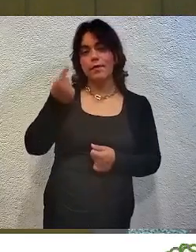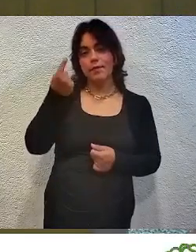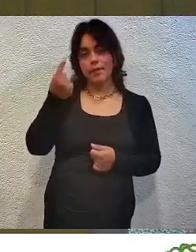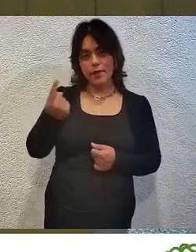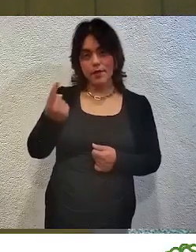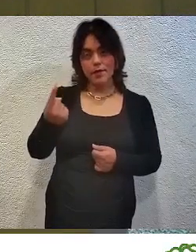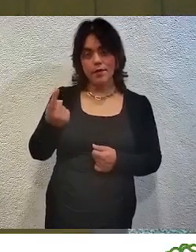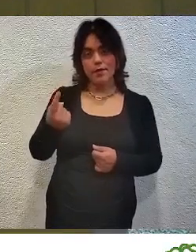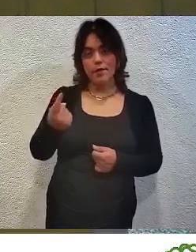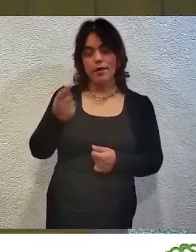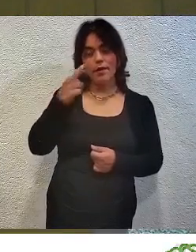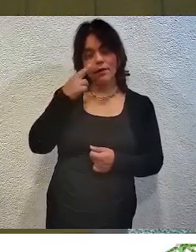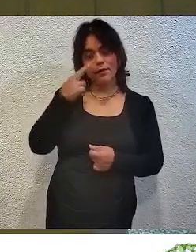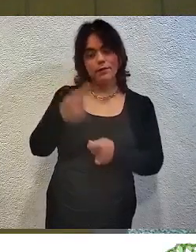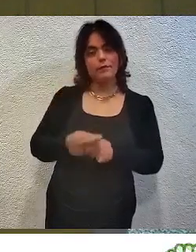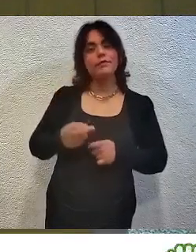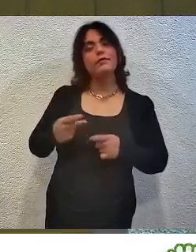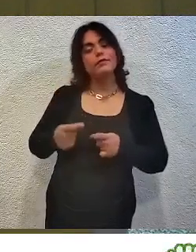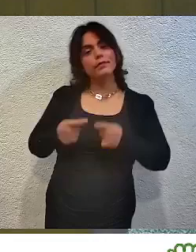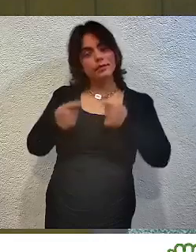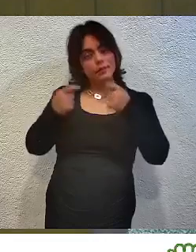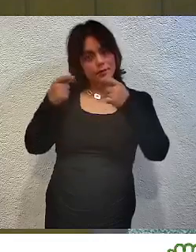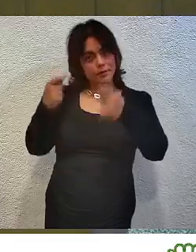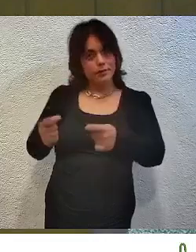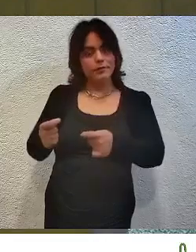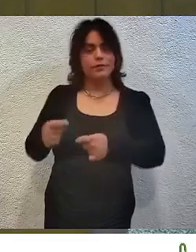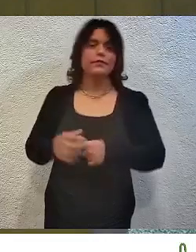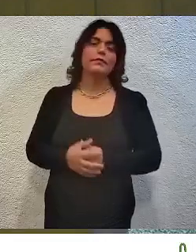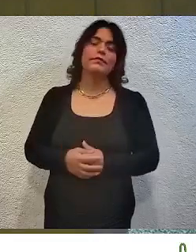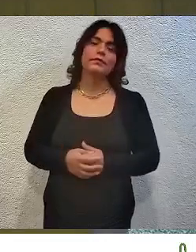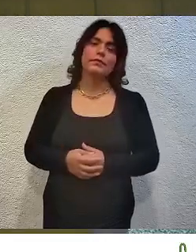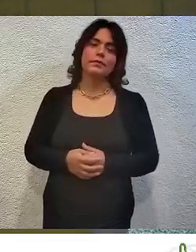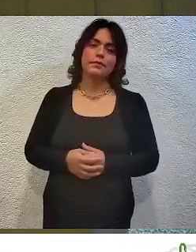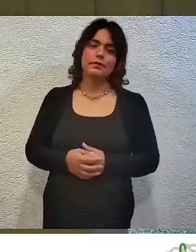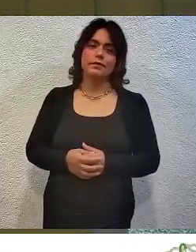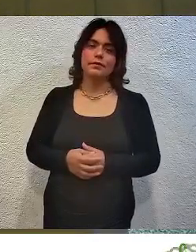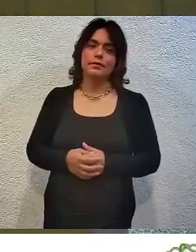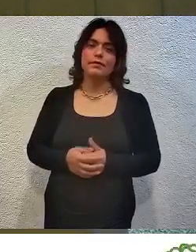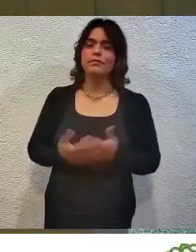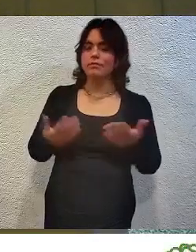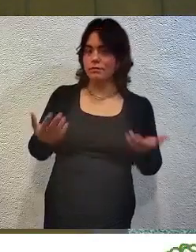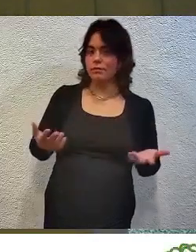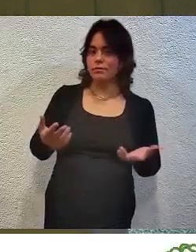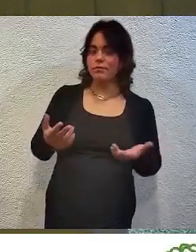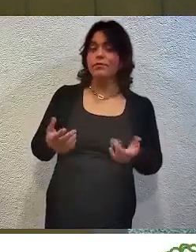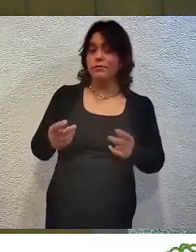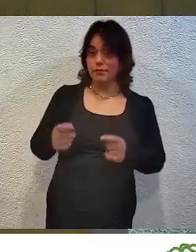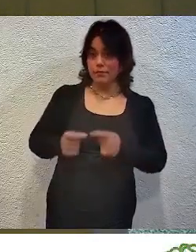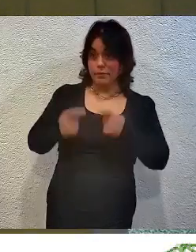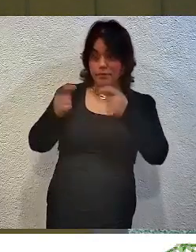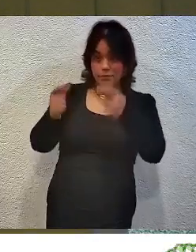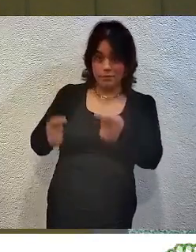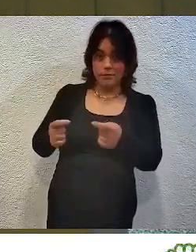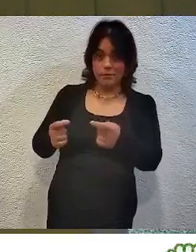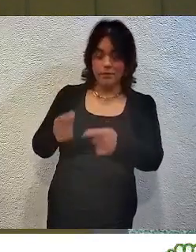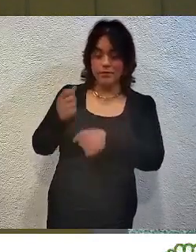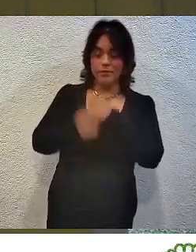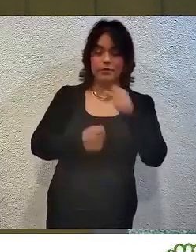existencia de responsabilidad sobre ellas. Y como llega a que hay una responsabilidad, entonces en el